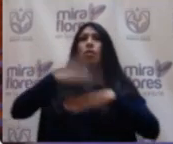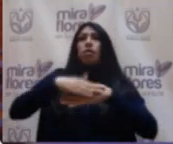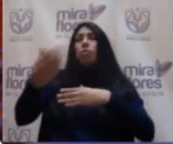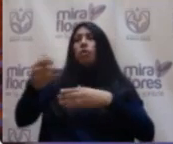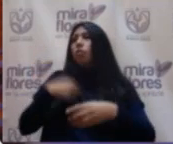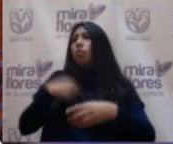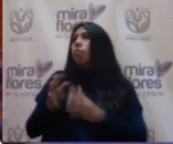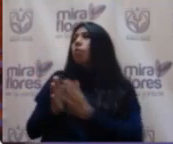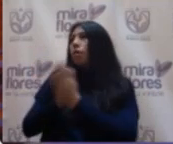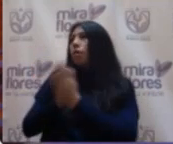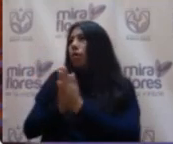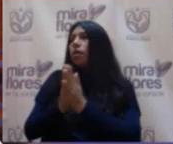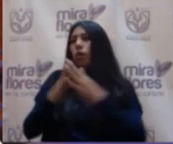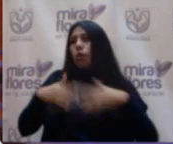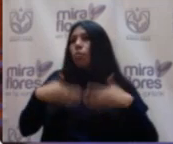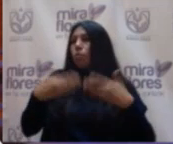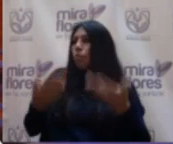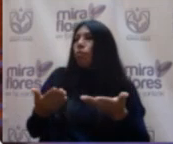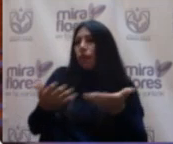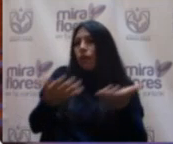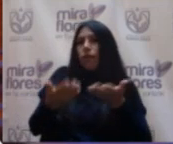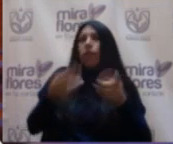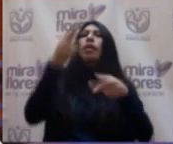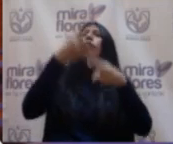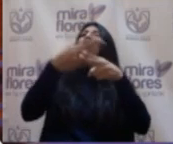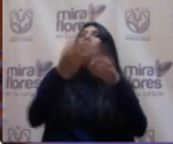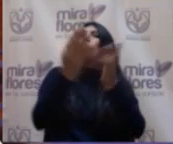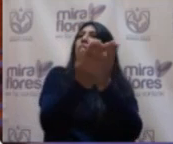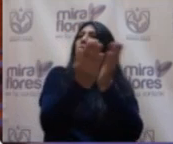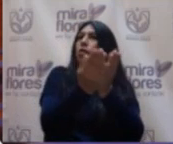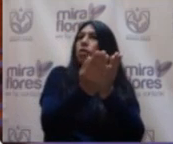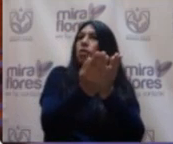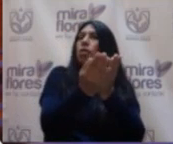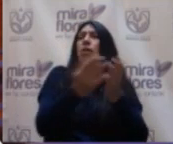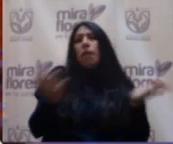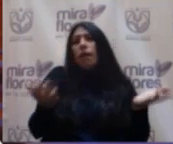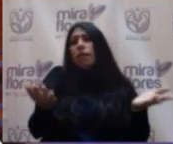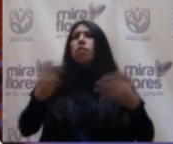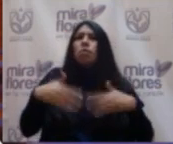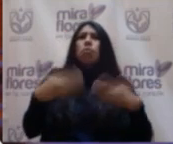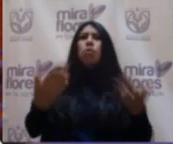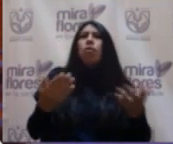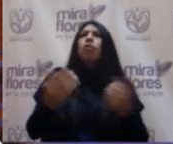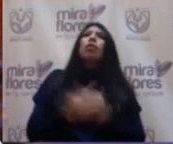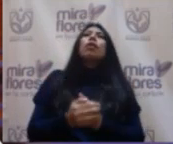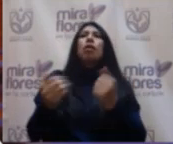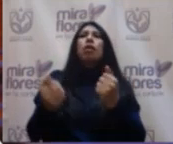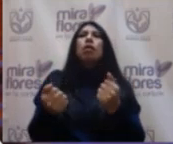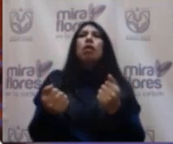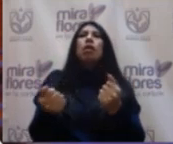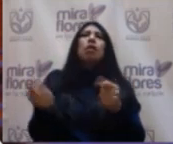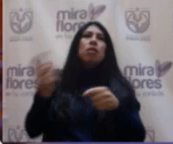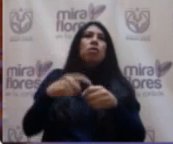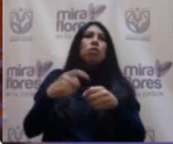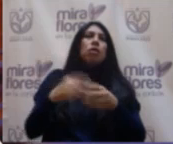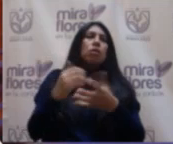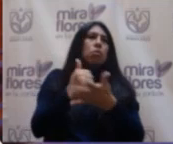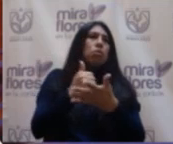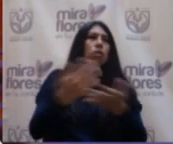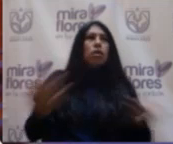pedir que nos pueda dar el nombre del colegio para poder hacer algún tipo de intervención con ellos. ¿De acuerdo?